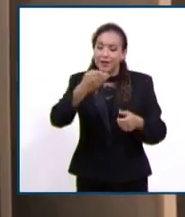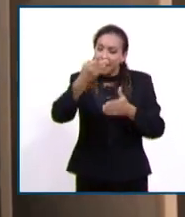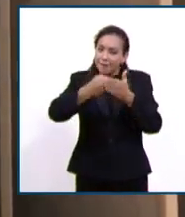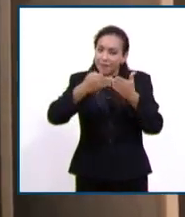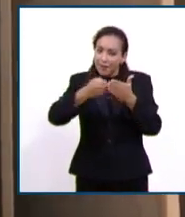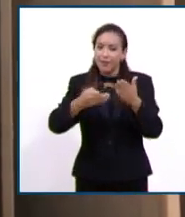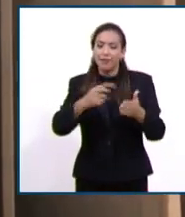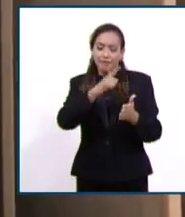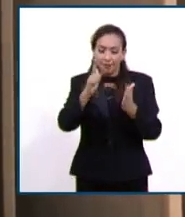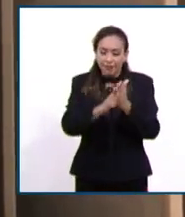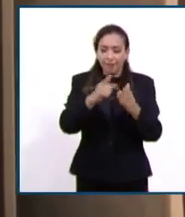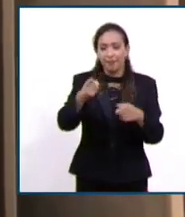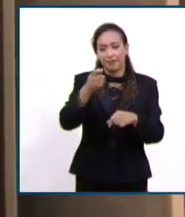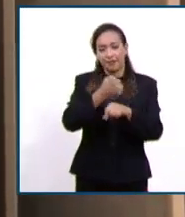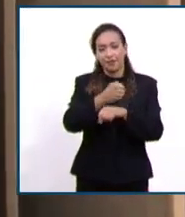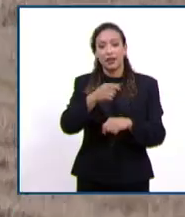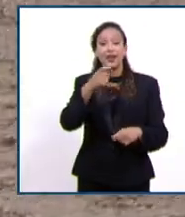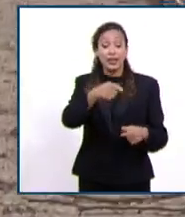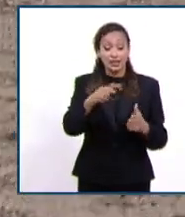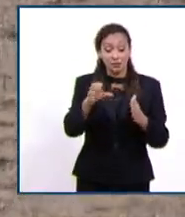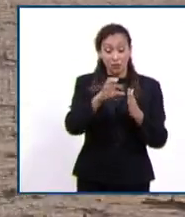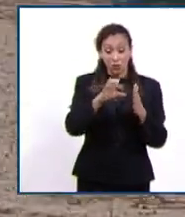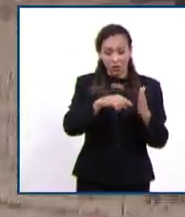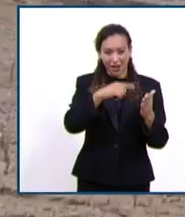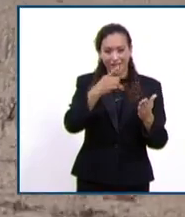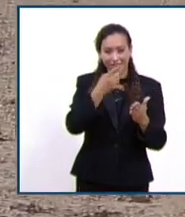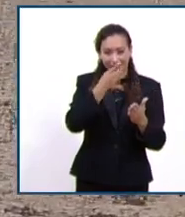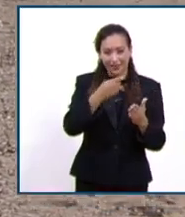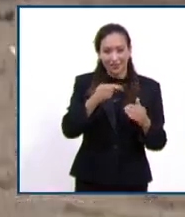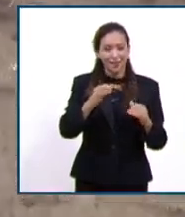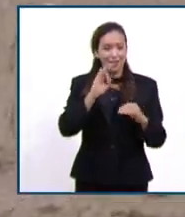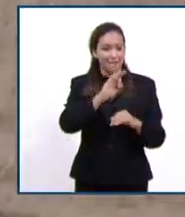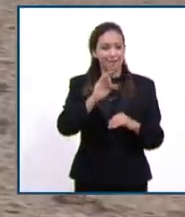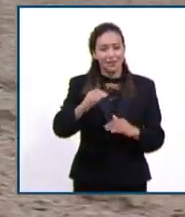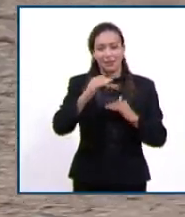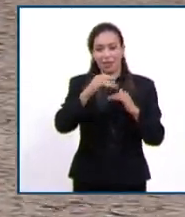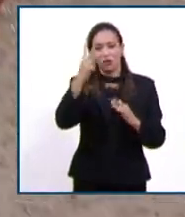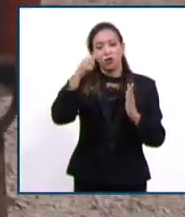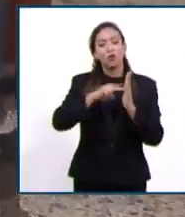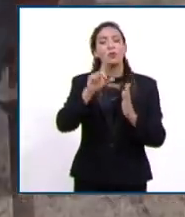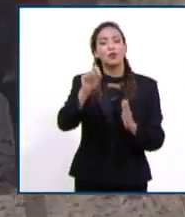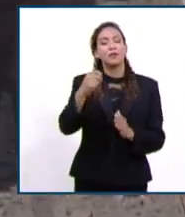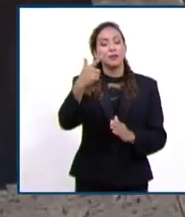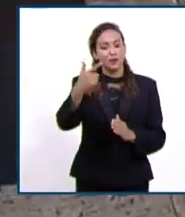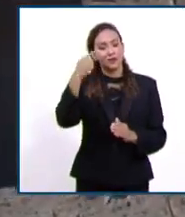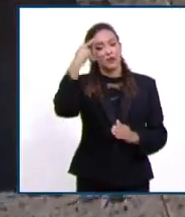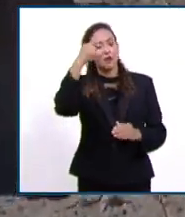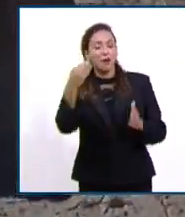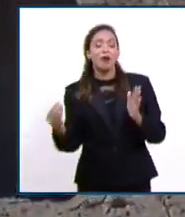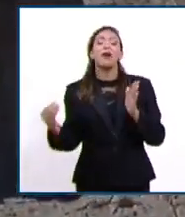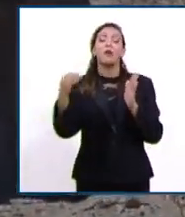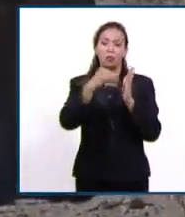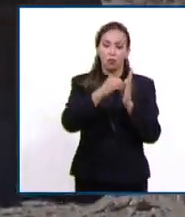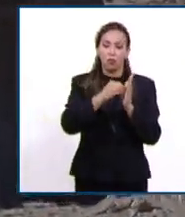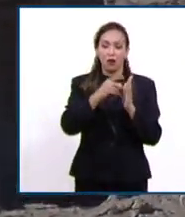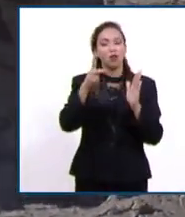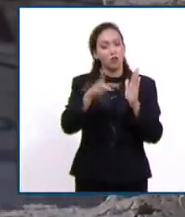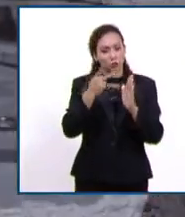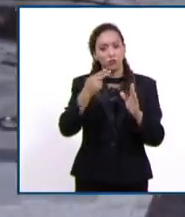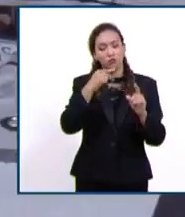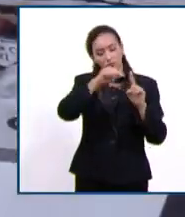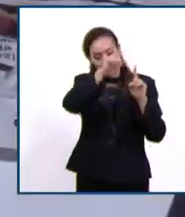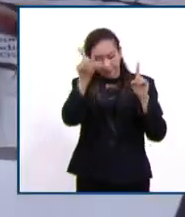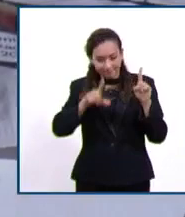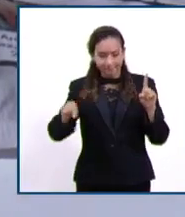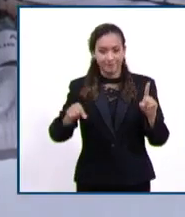declaración de ausencia forma parte del Código Nacional, que tiene como fecha límite el año 2027 para su implementación en todo el país,